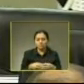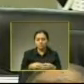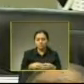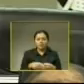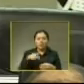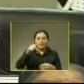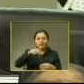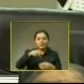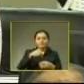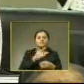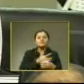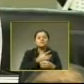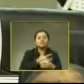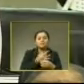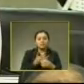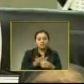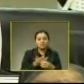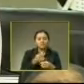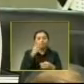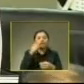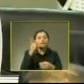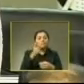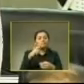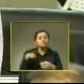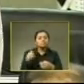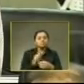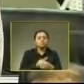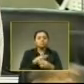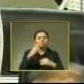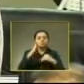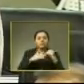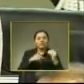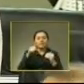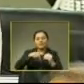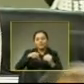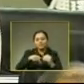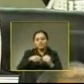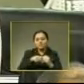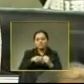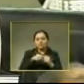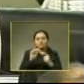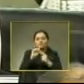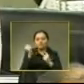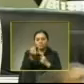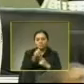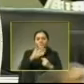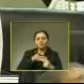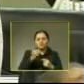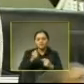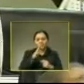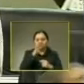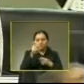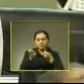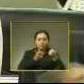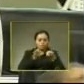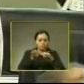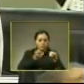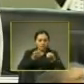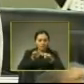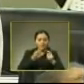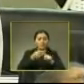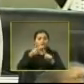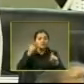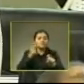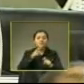En ese sentido, vemos nosotros que en el Estado-Nación siempre han manejado desde